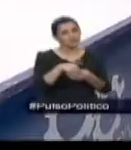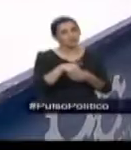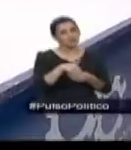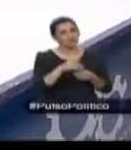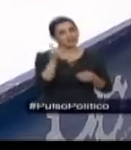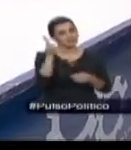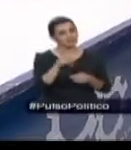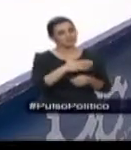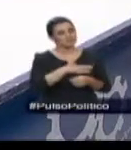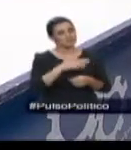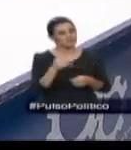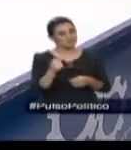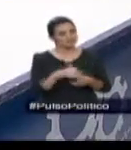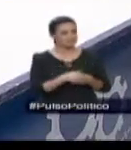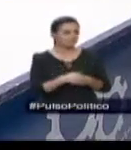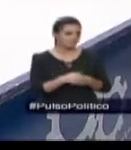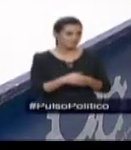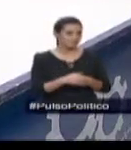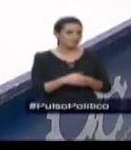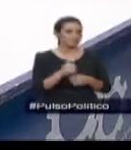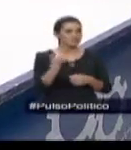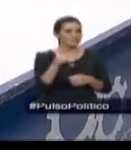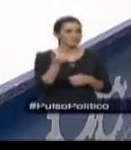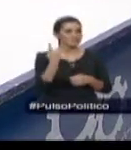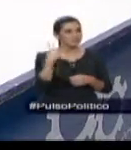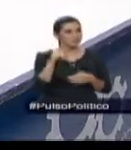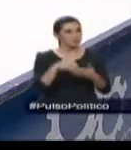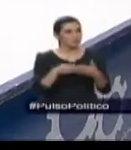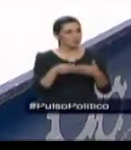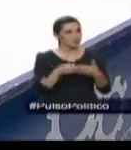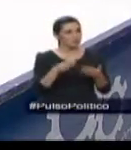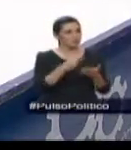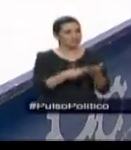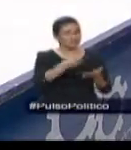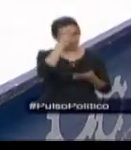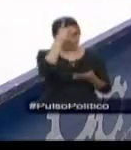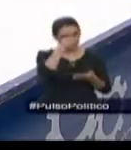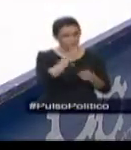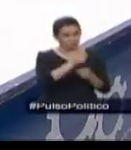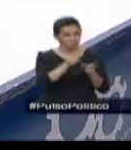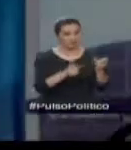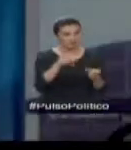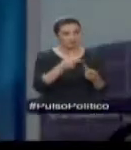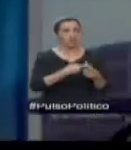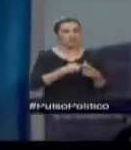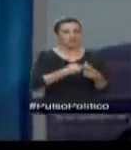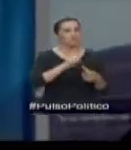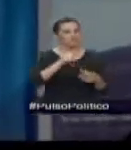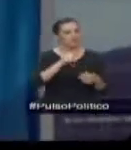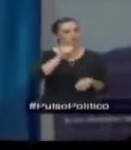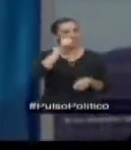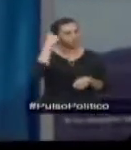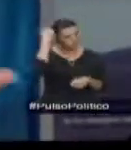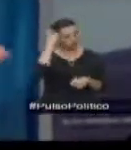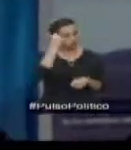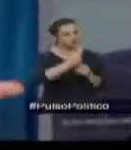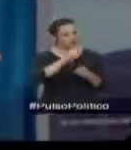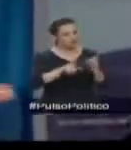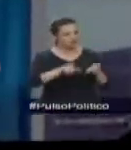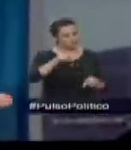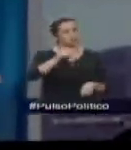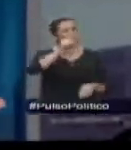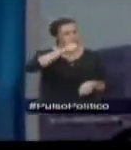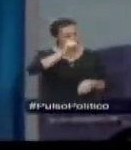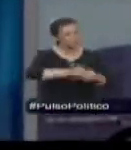represado son más de 10 millones de dólares que la deuda de esos trabajadores de eso se trata de que los derechos de los trabajadores no queden